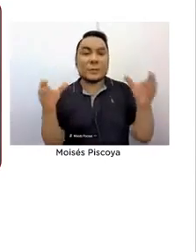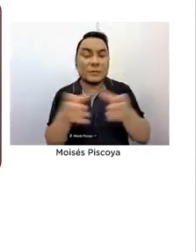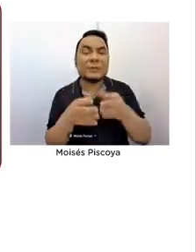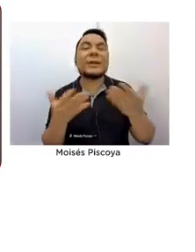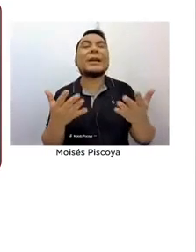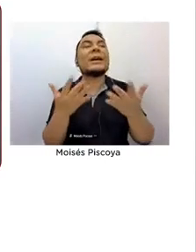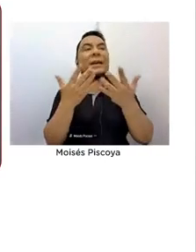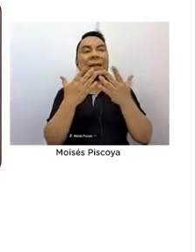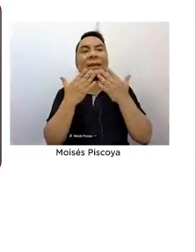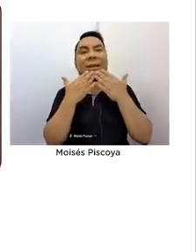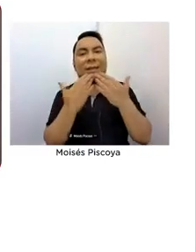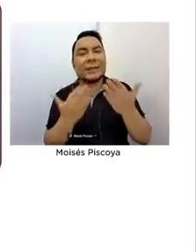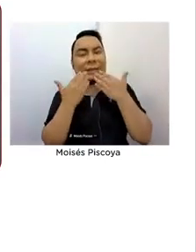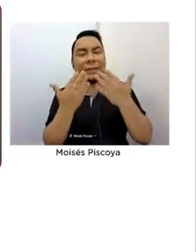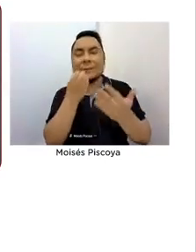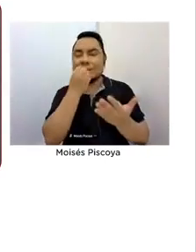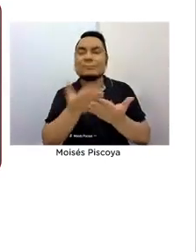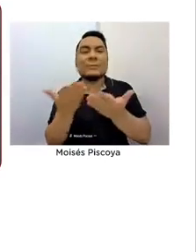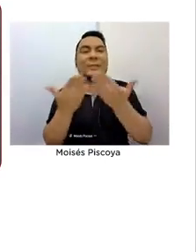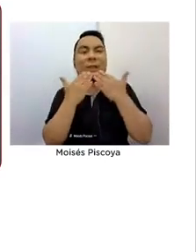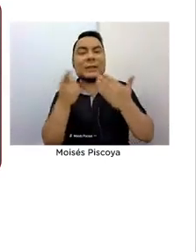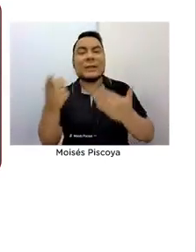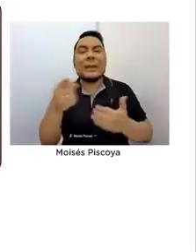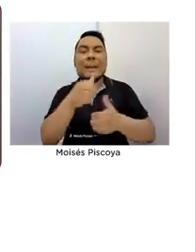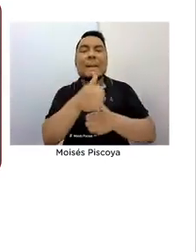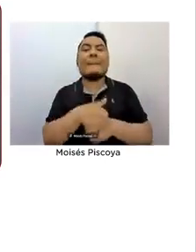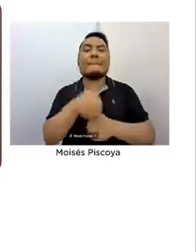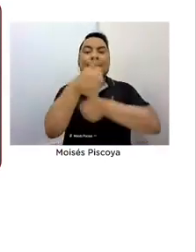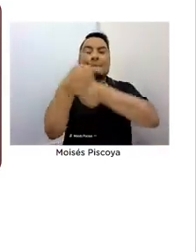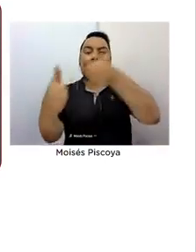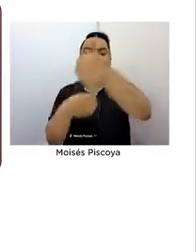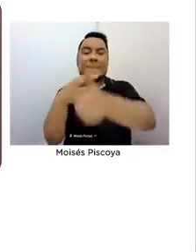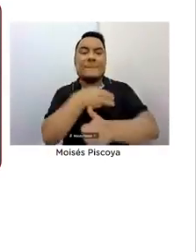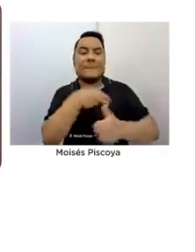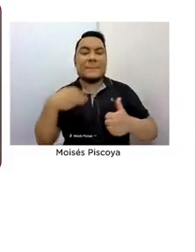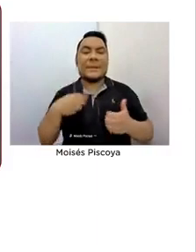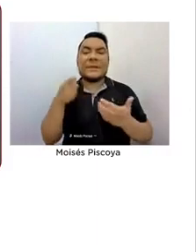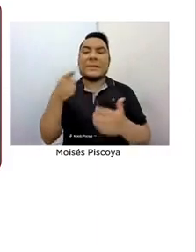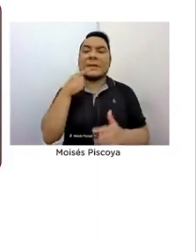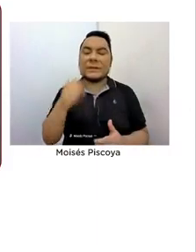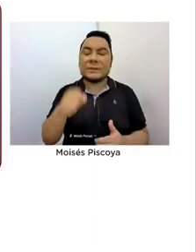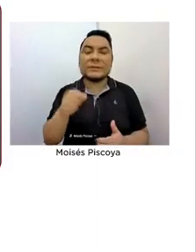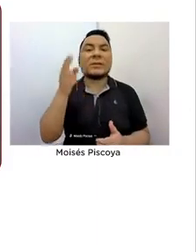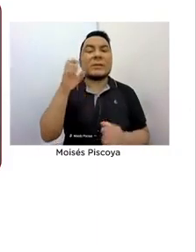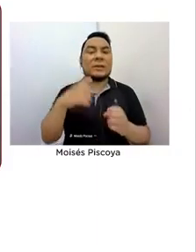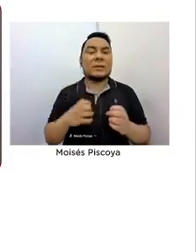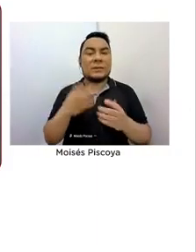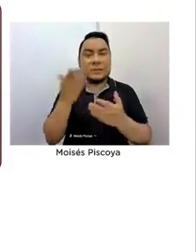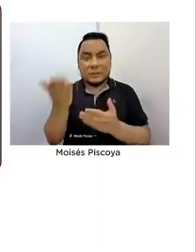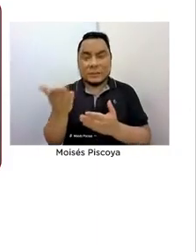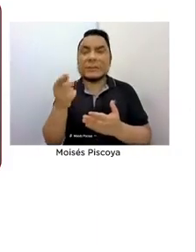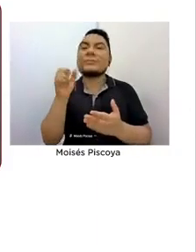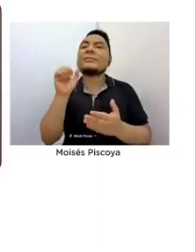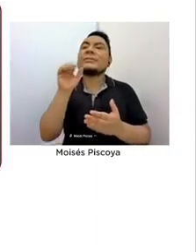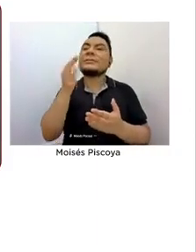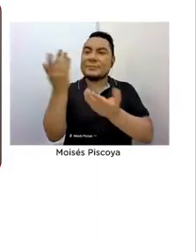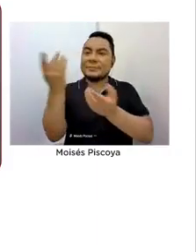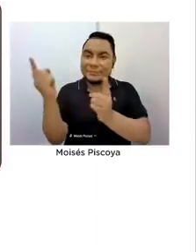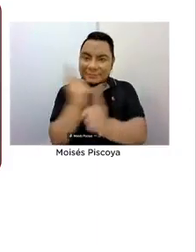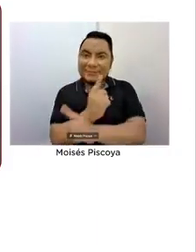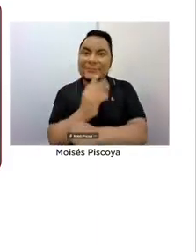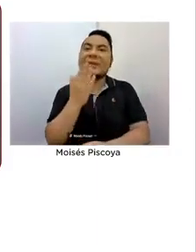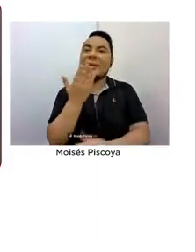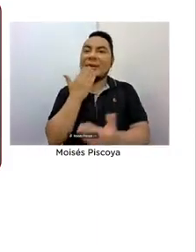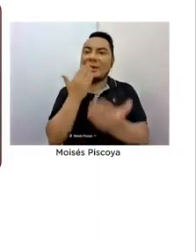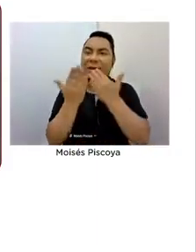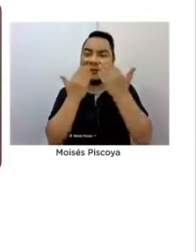más cordial bienvenida a la viceministra de Gestión Pedagógica, Kilia Sumac Miranda, a quien le cedo el uso de la palabra en